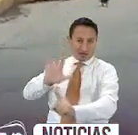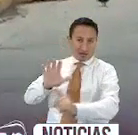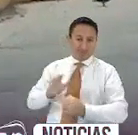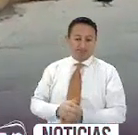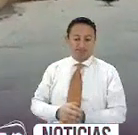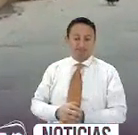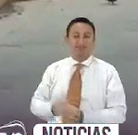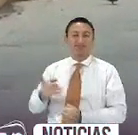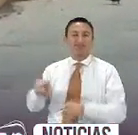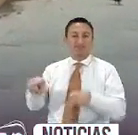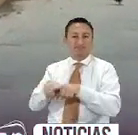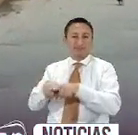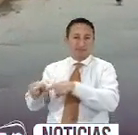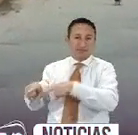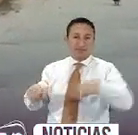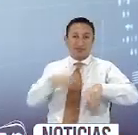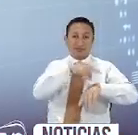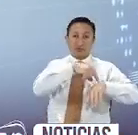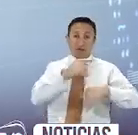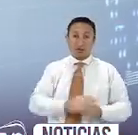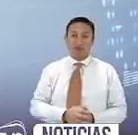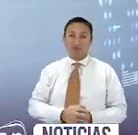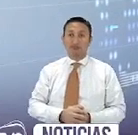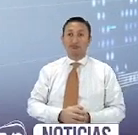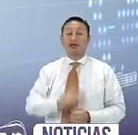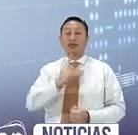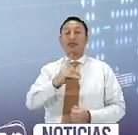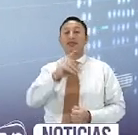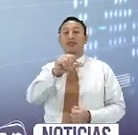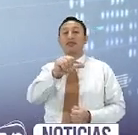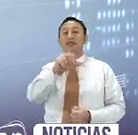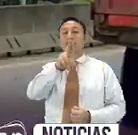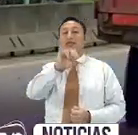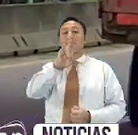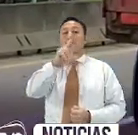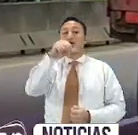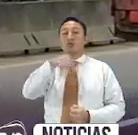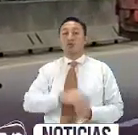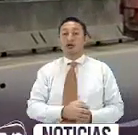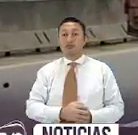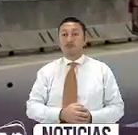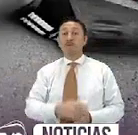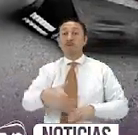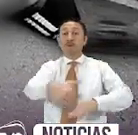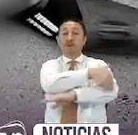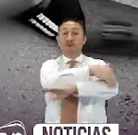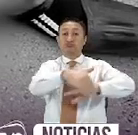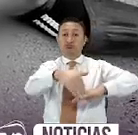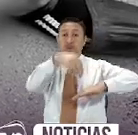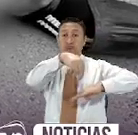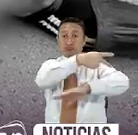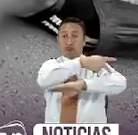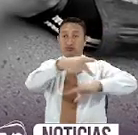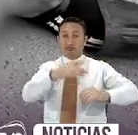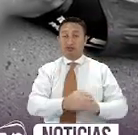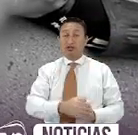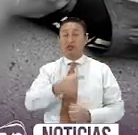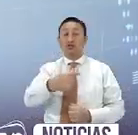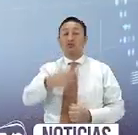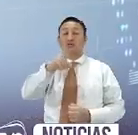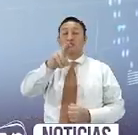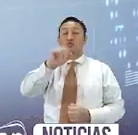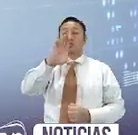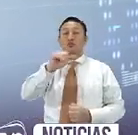se registraban 2 muertes más. Mientras a Darwin Osvaldo Jumbo Mateo lo asesinaban en la vía Panamericana en el cantón El Guabo,